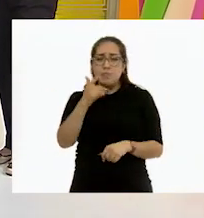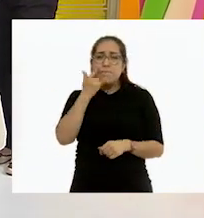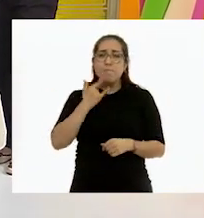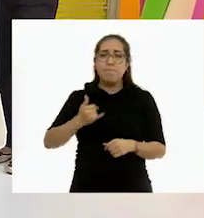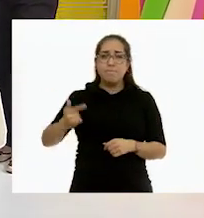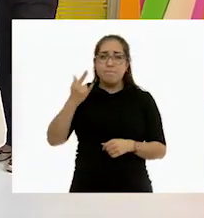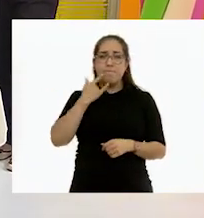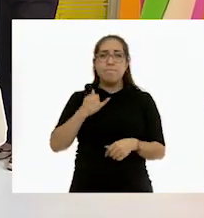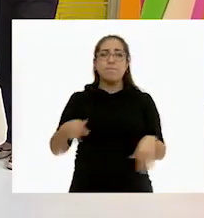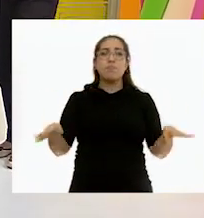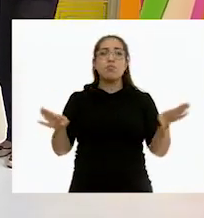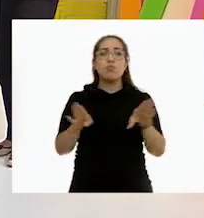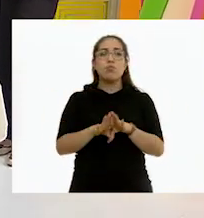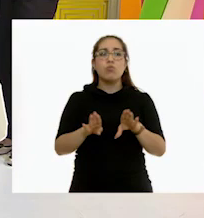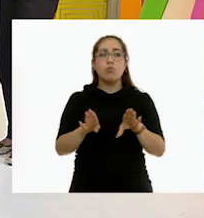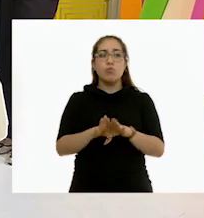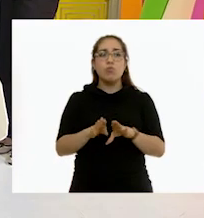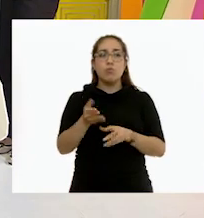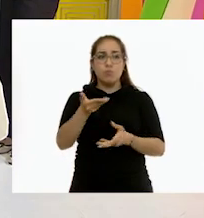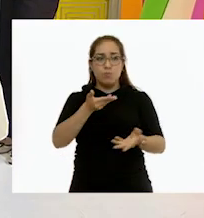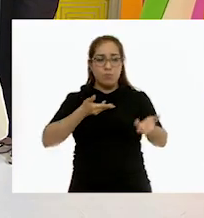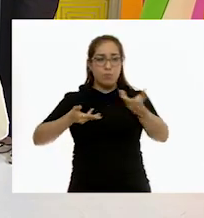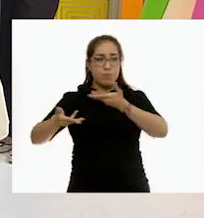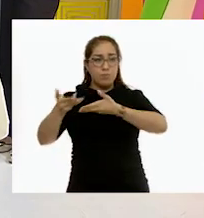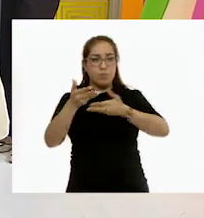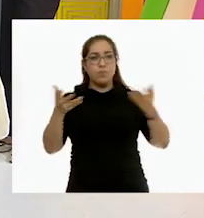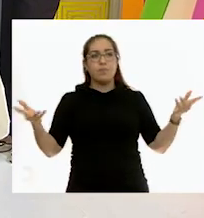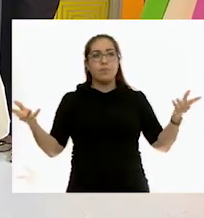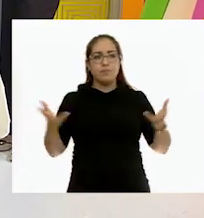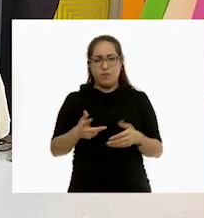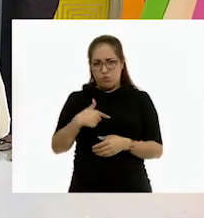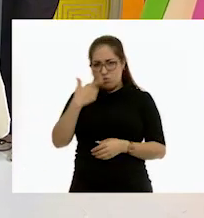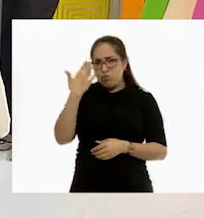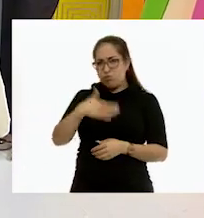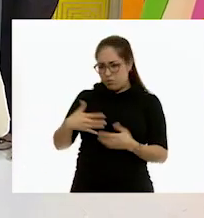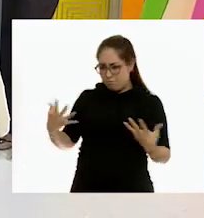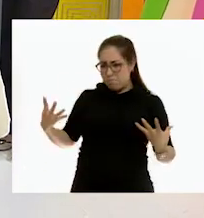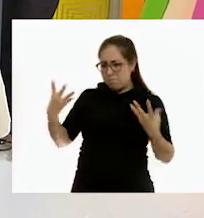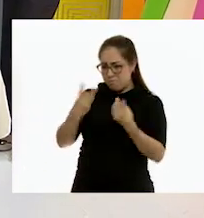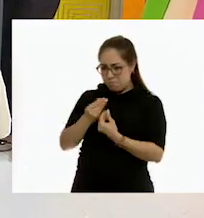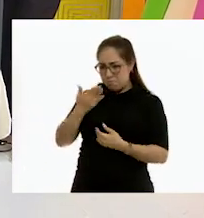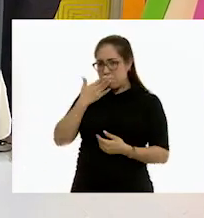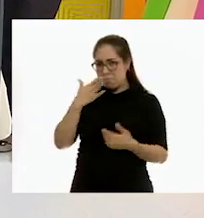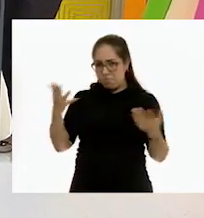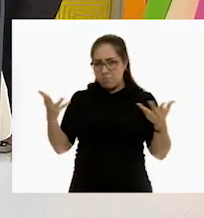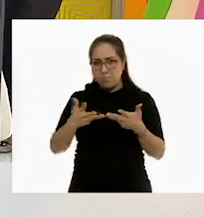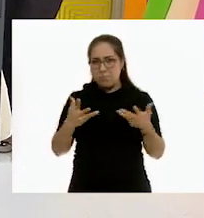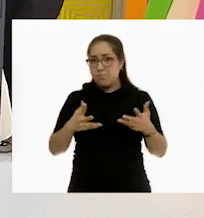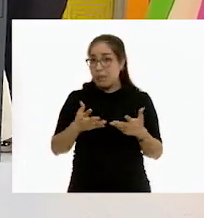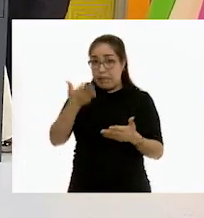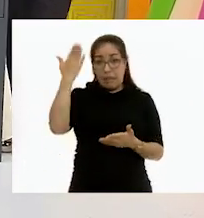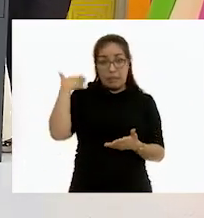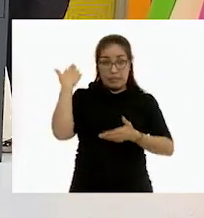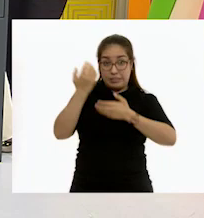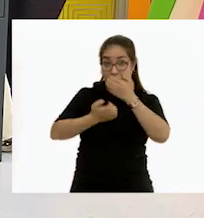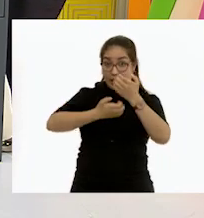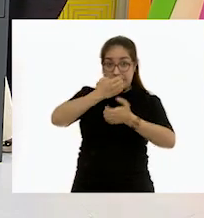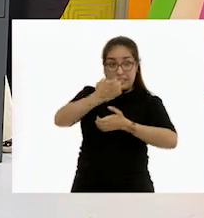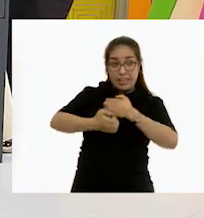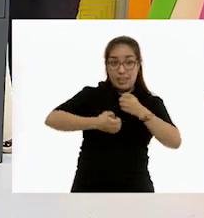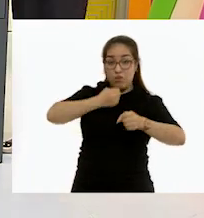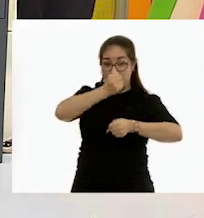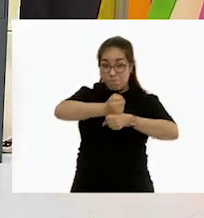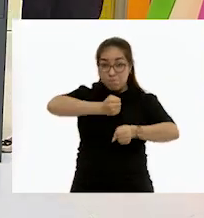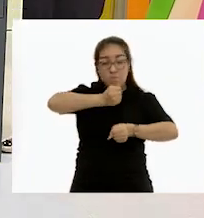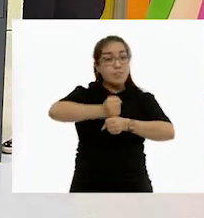para compartir lo que sabemos hacer. Yo sé que lo vamos a hacer muy bien. No está ensayado, chicos, eso sí, ténganlo muy